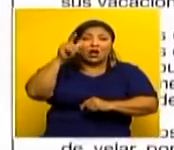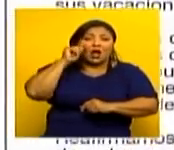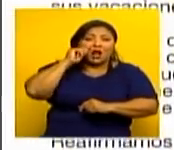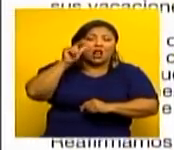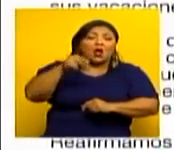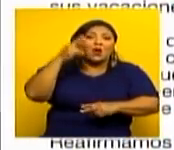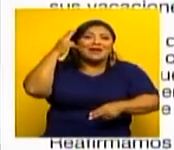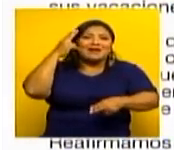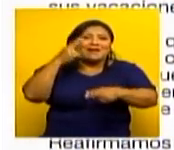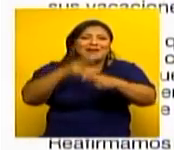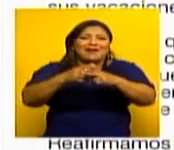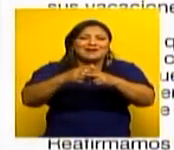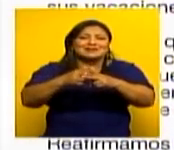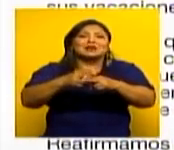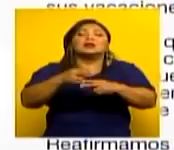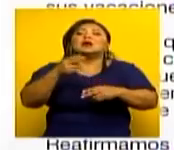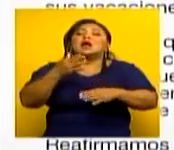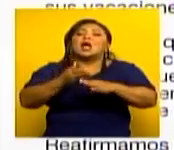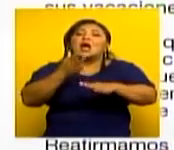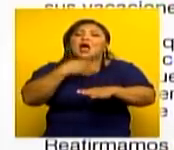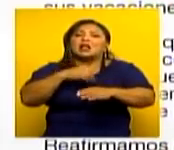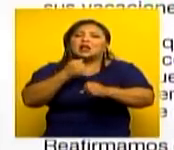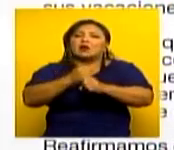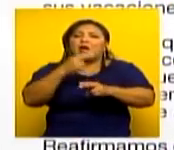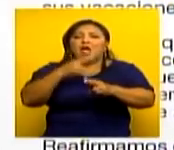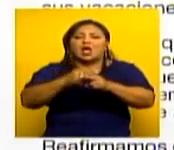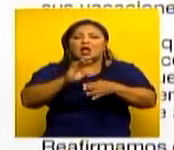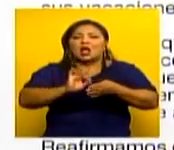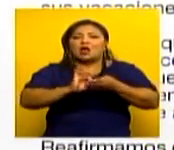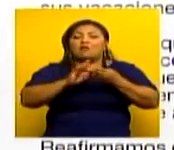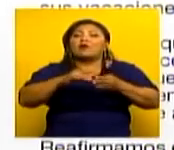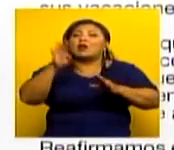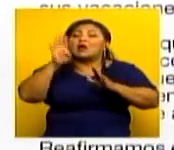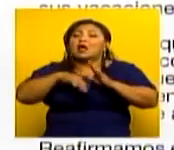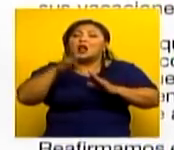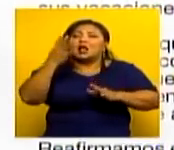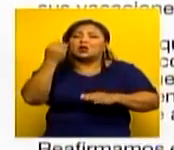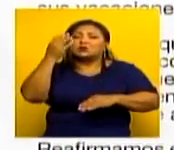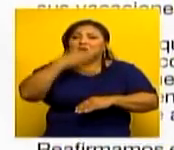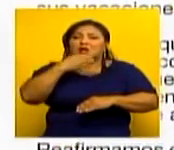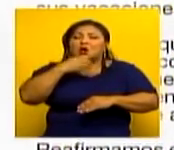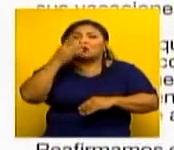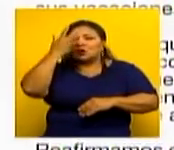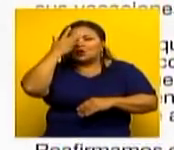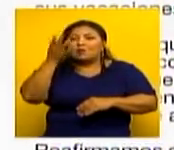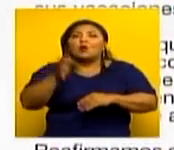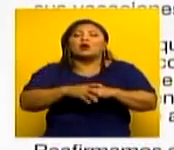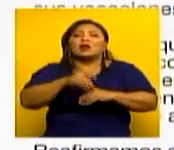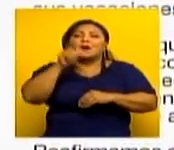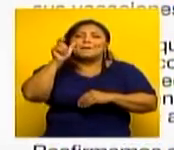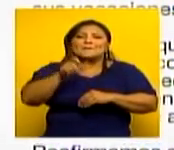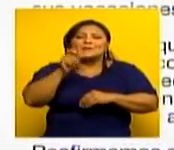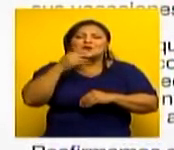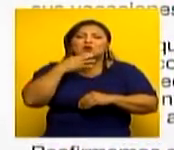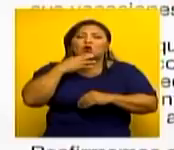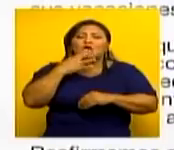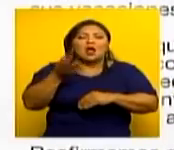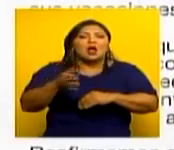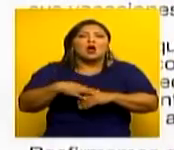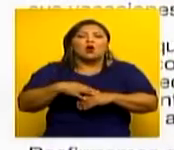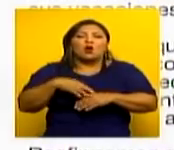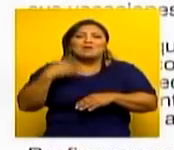ex miembro que fue dado de baja de la institución el 14 de agosto del presente año por comportamientos que no se alinean a las